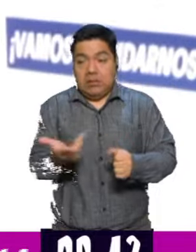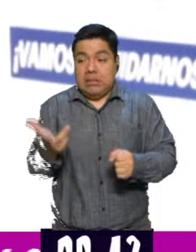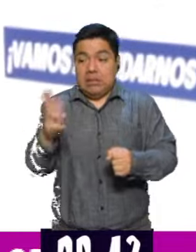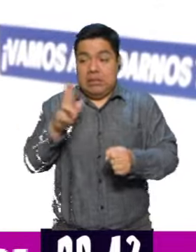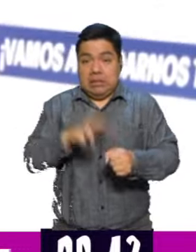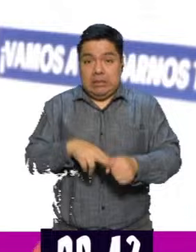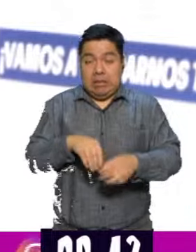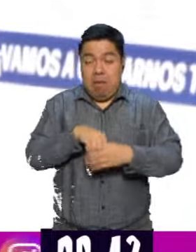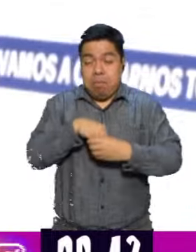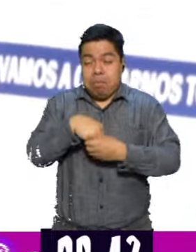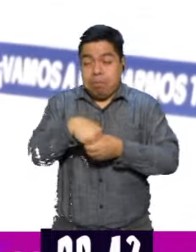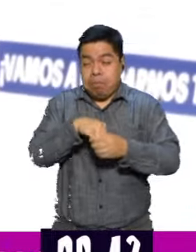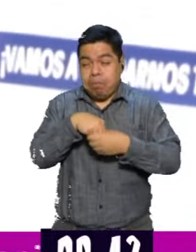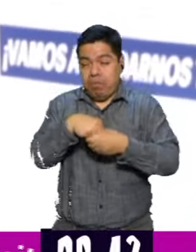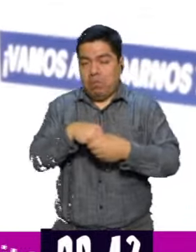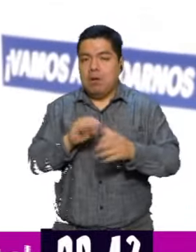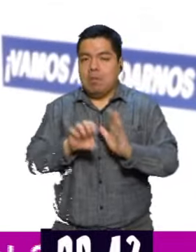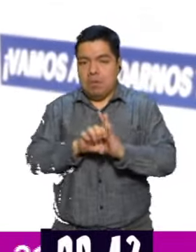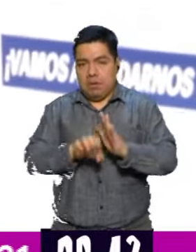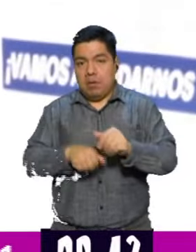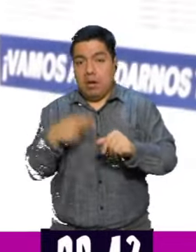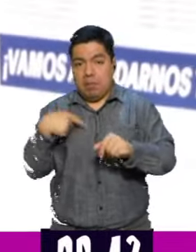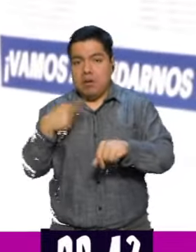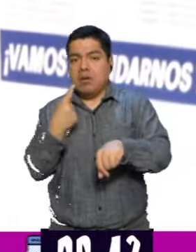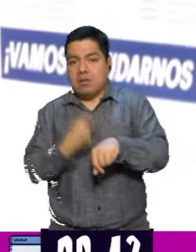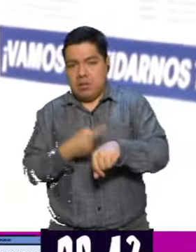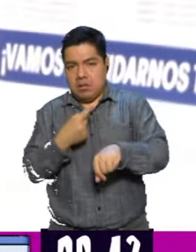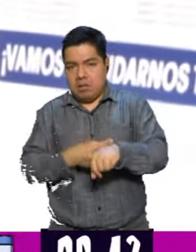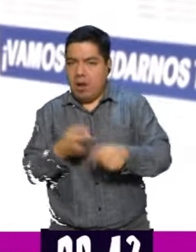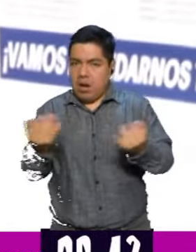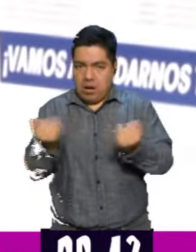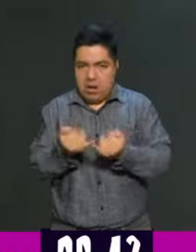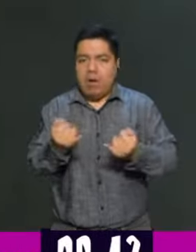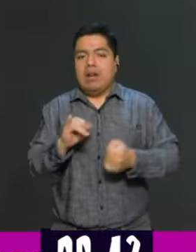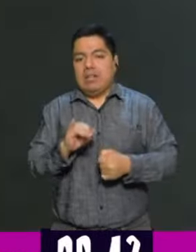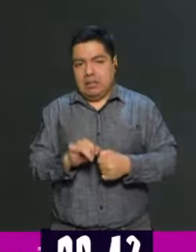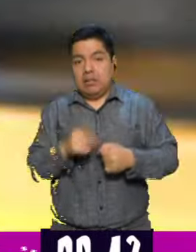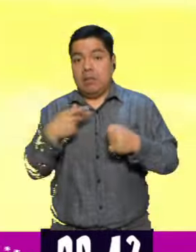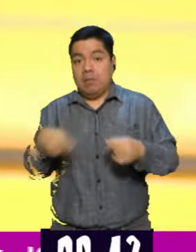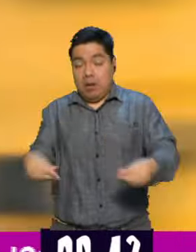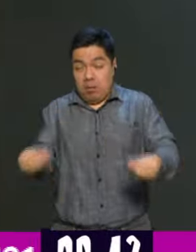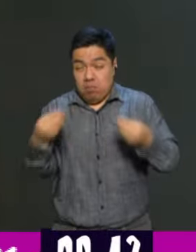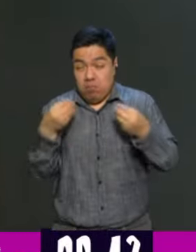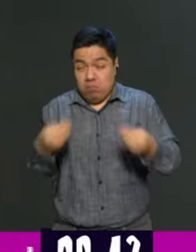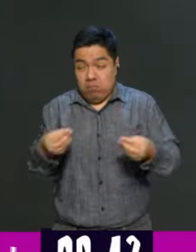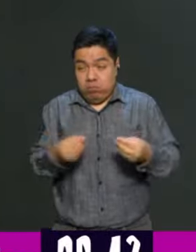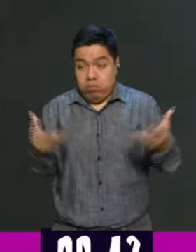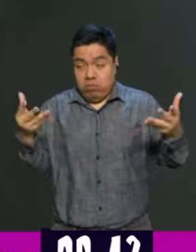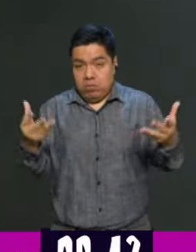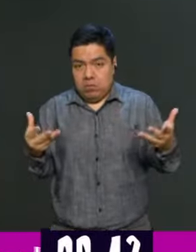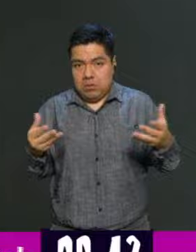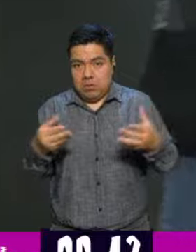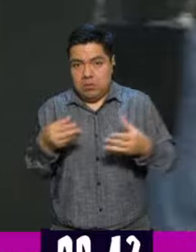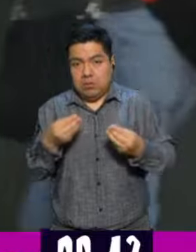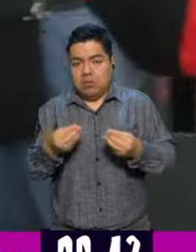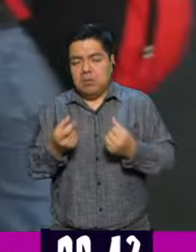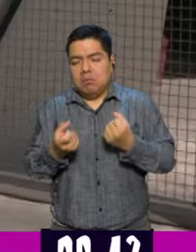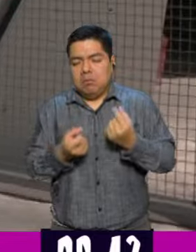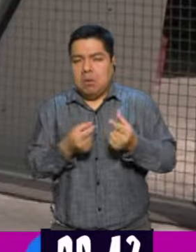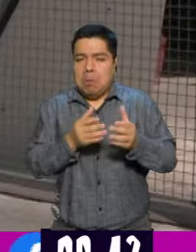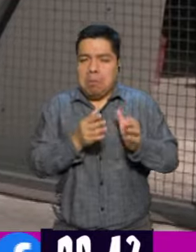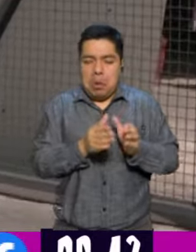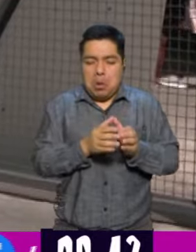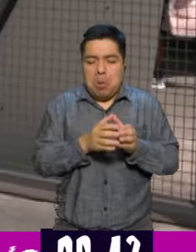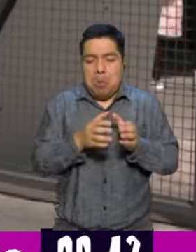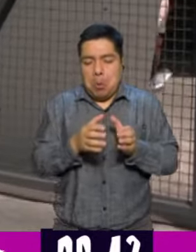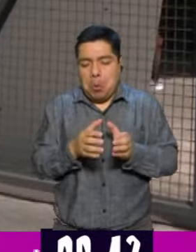hospitales. O sea, la gente se va a enfermar igual, solamente que en lugar de que se enfermen muchos de golpe, se enferman unos ahorita, otros